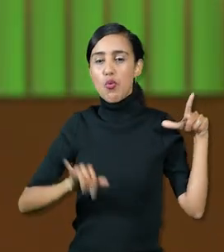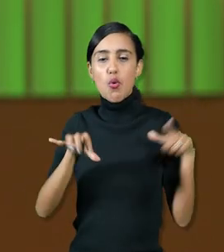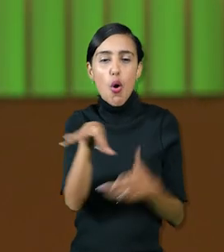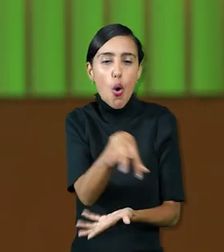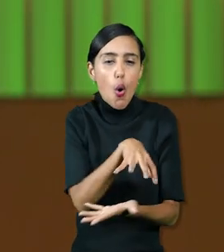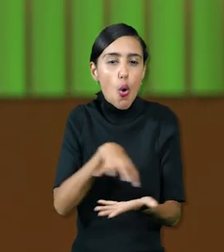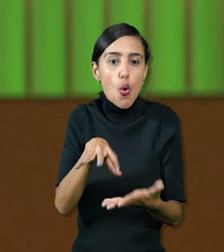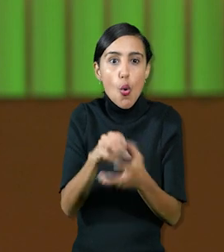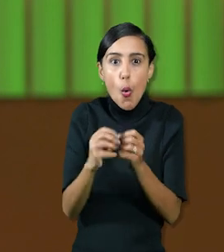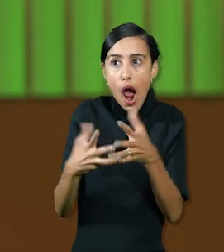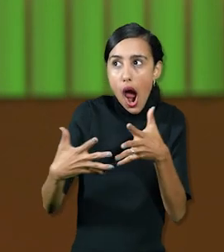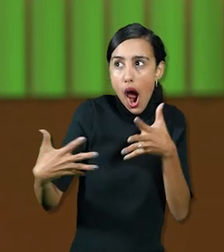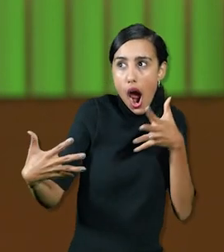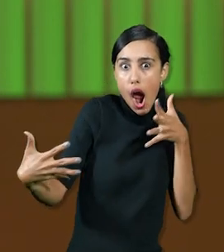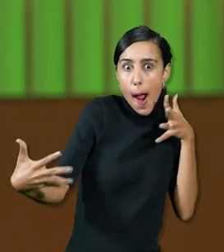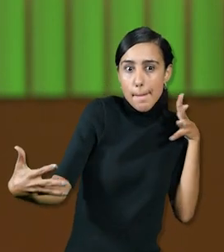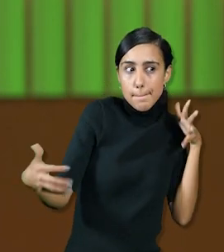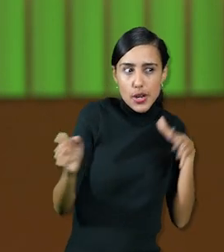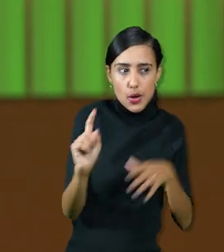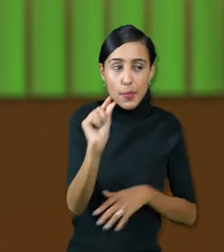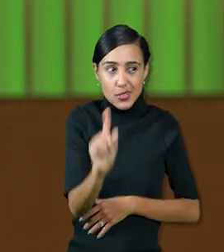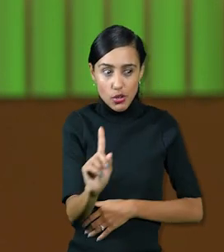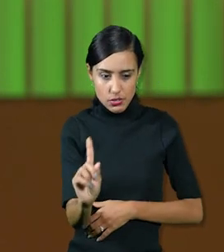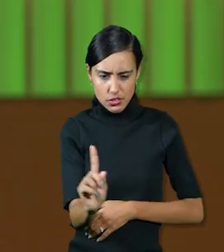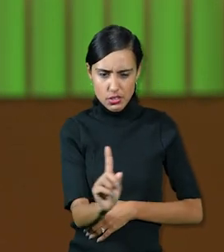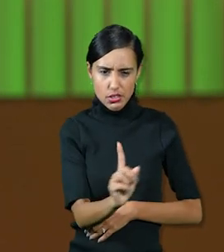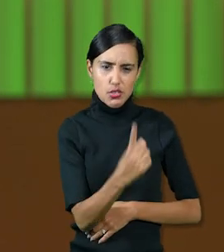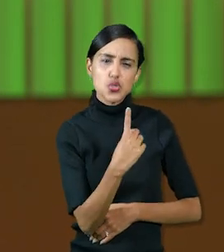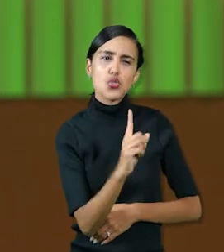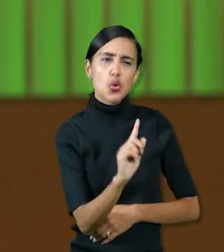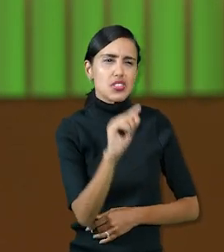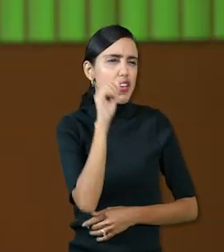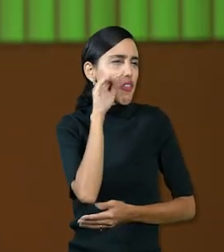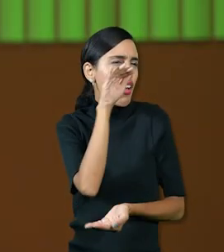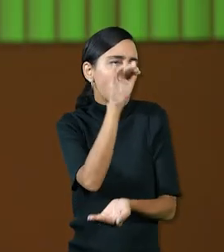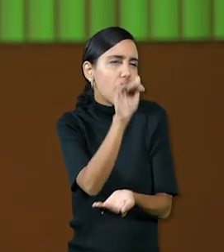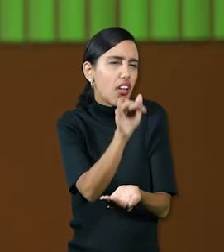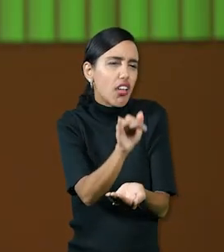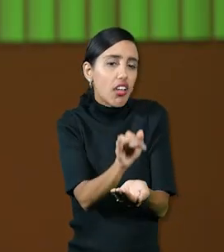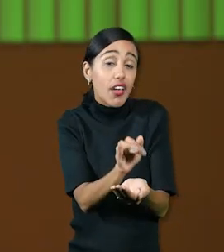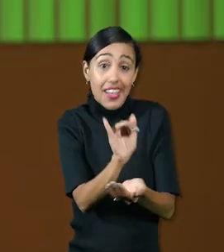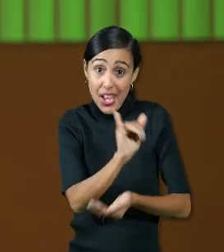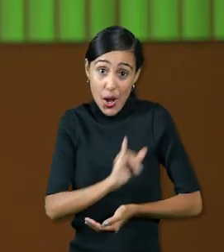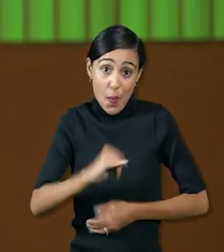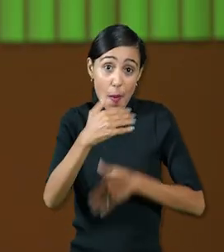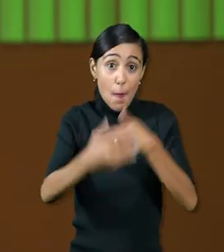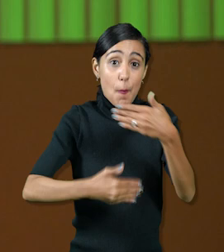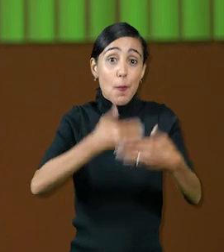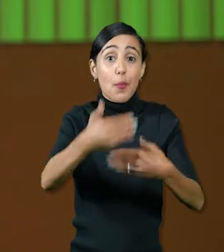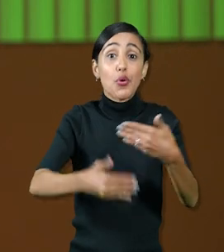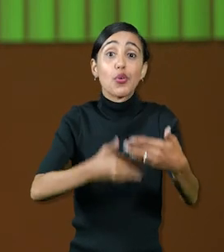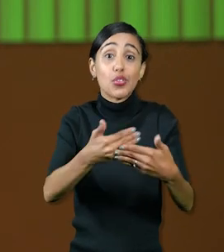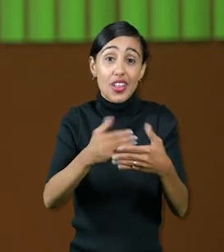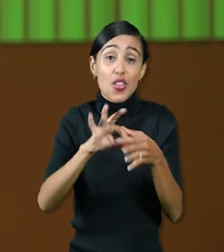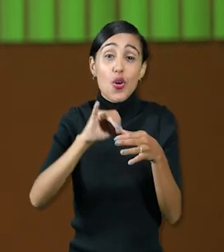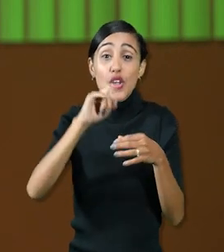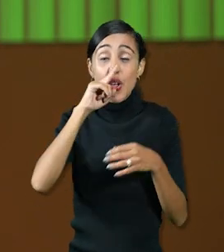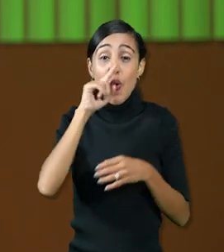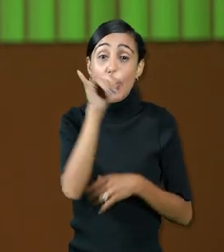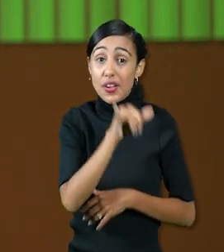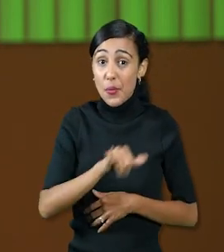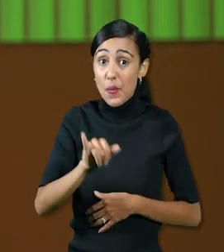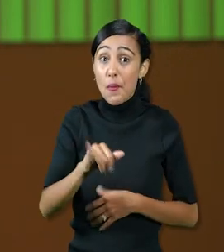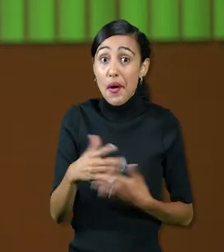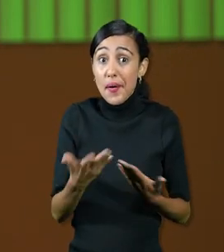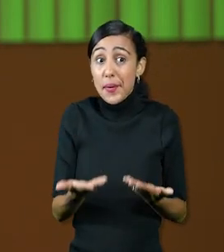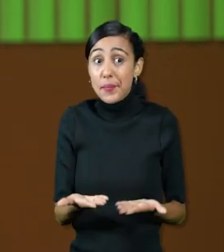bien, bien amplio, ¿no? Donde ese personaje luzca muy, muy pequeño. El guión es un proceso y es un texto que al